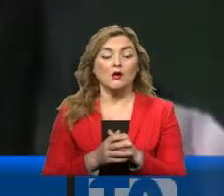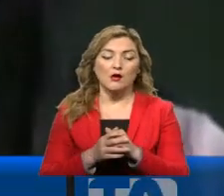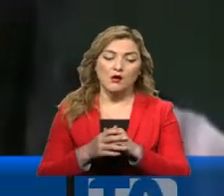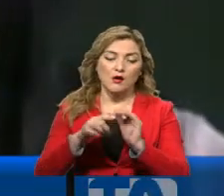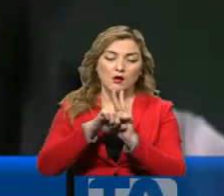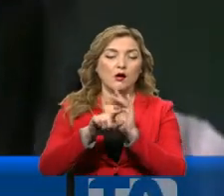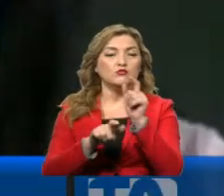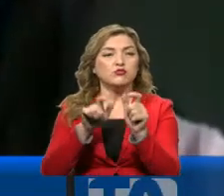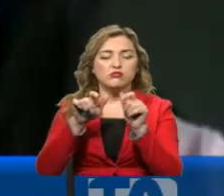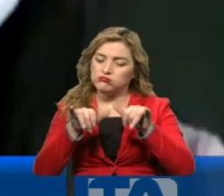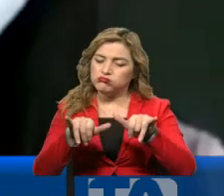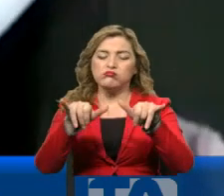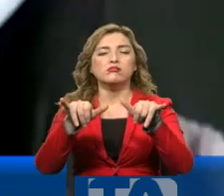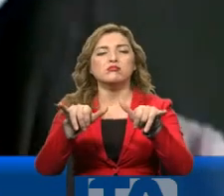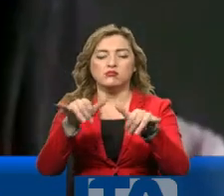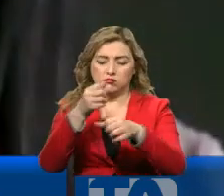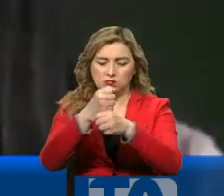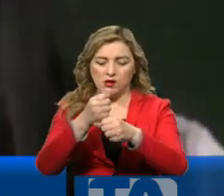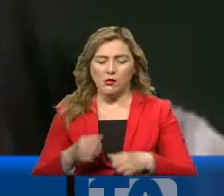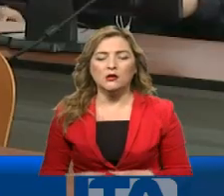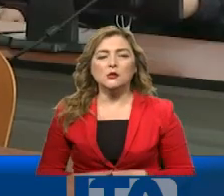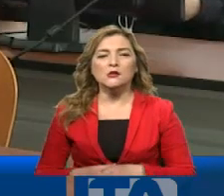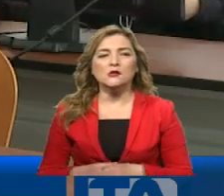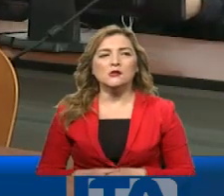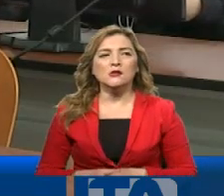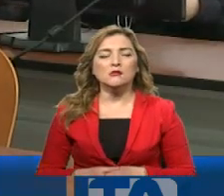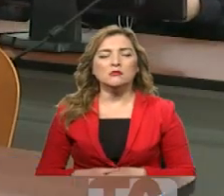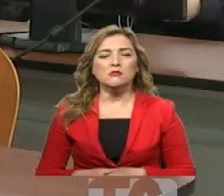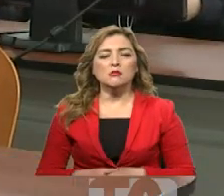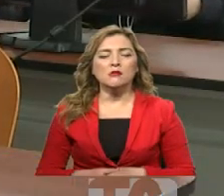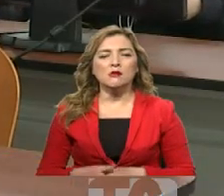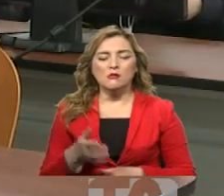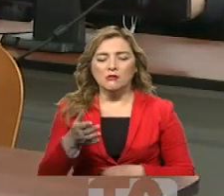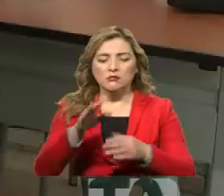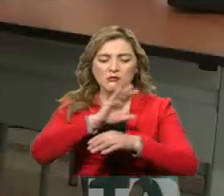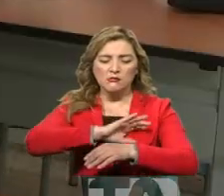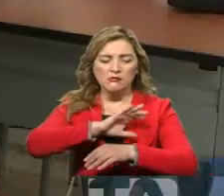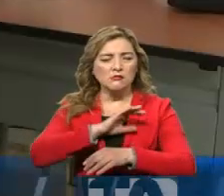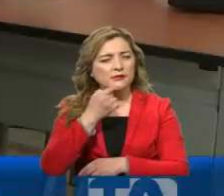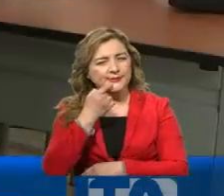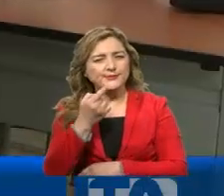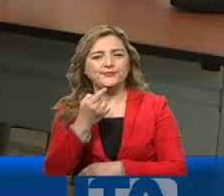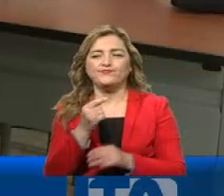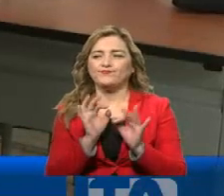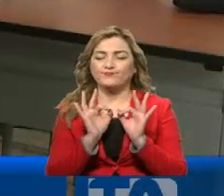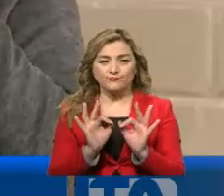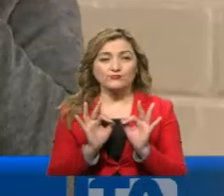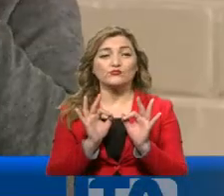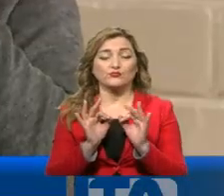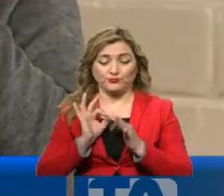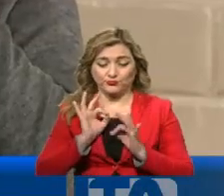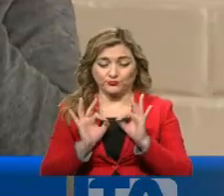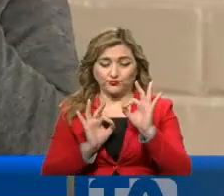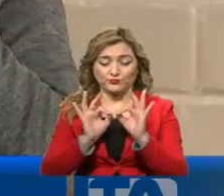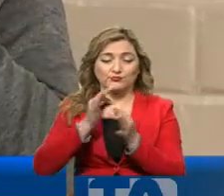la población para que continúe con las medidas de bioseguridad. El municipio considera que es efectiva para frenar el